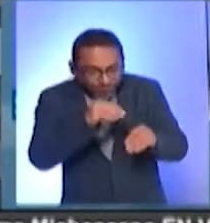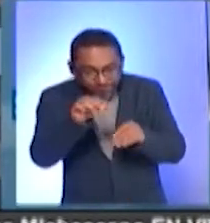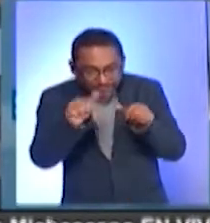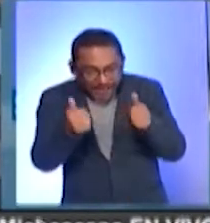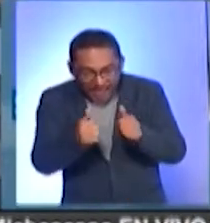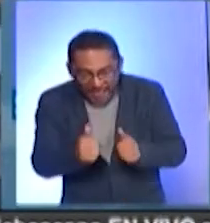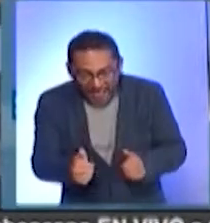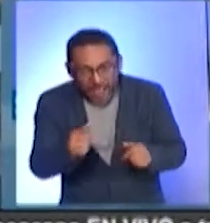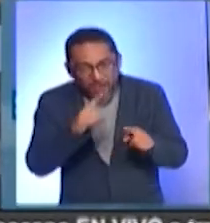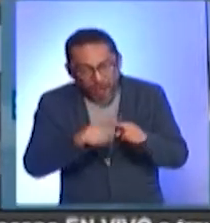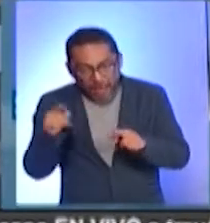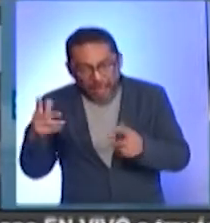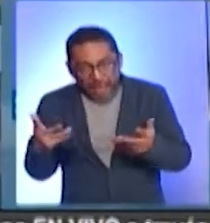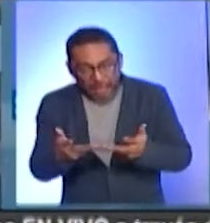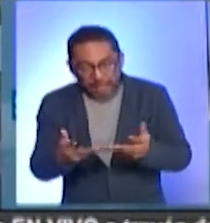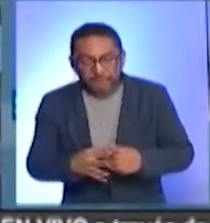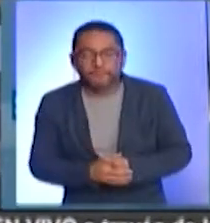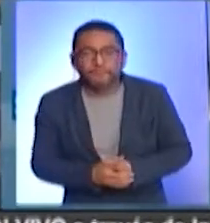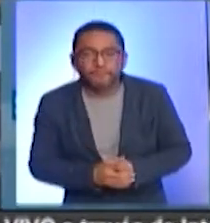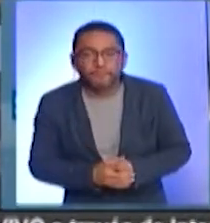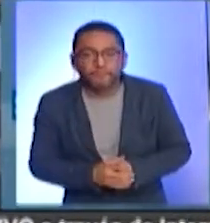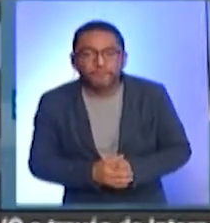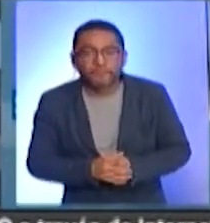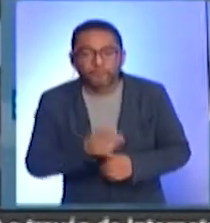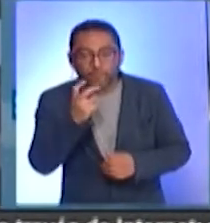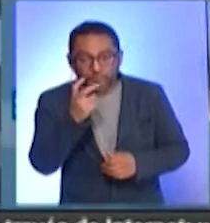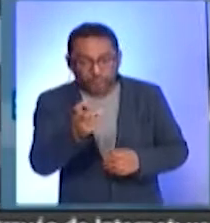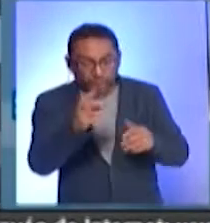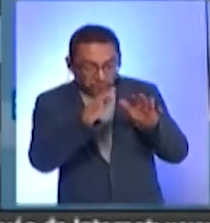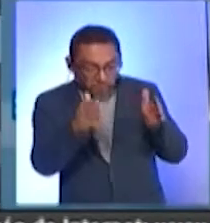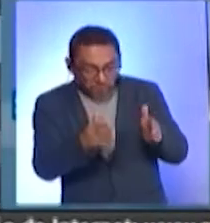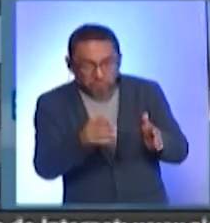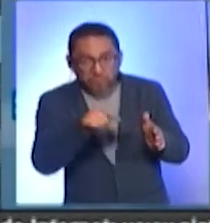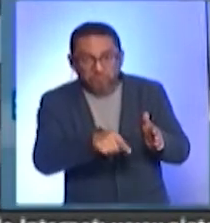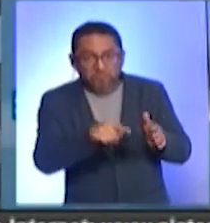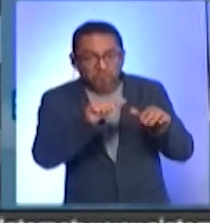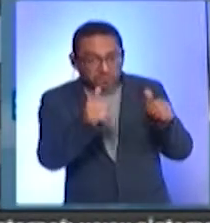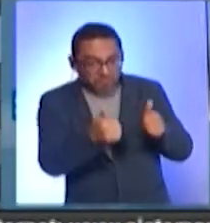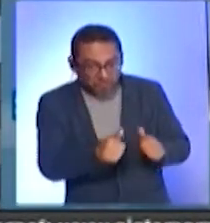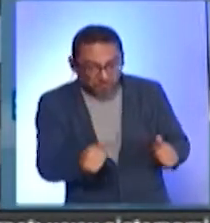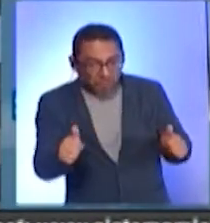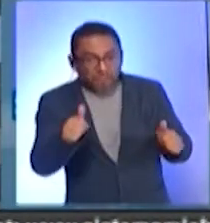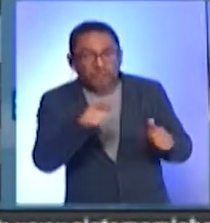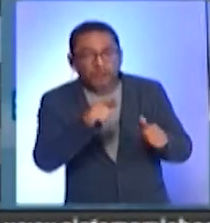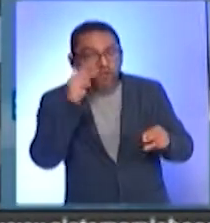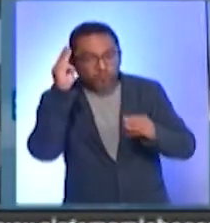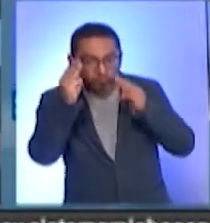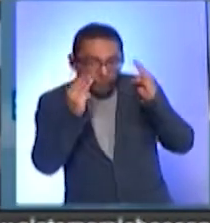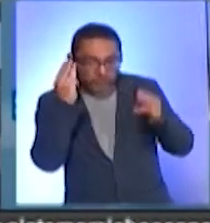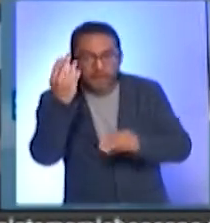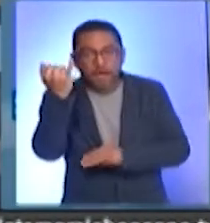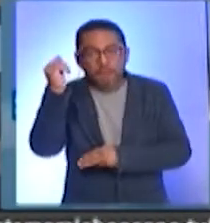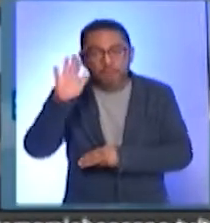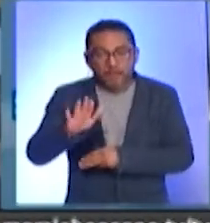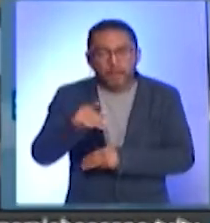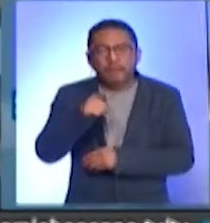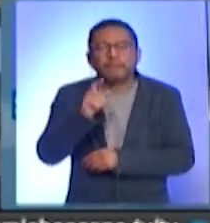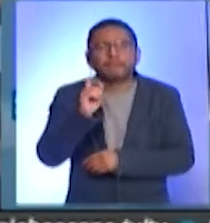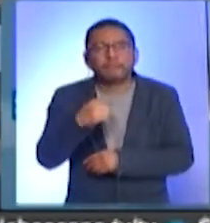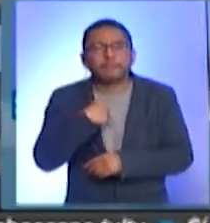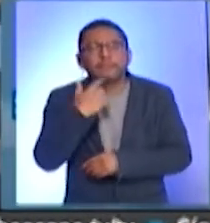menos el amor el objeto de la renovación reinante del museo a seguir brindando